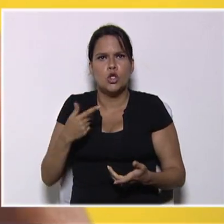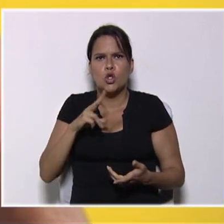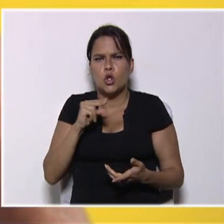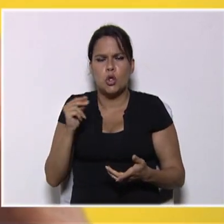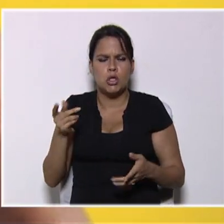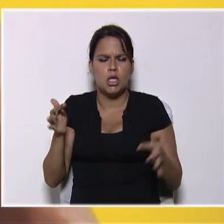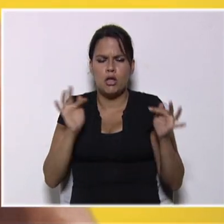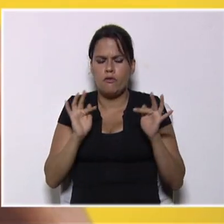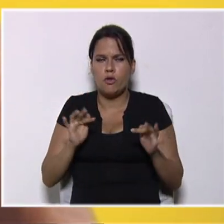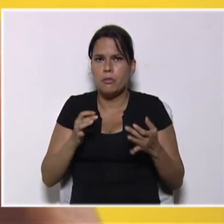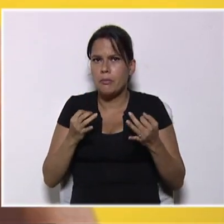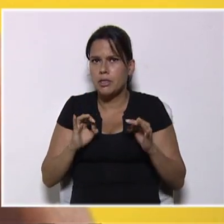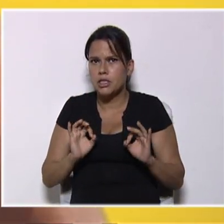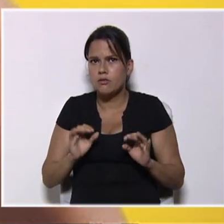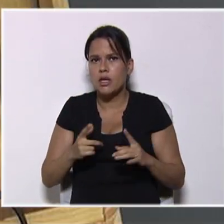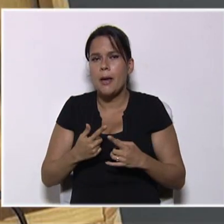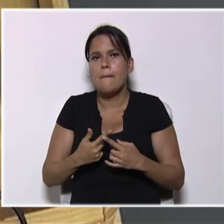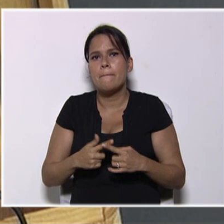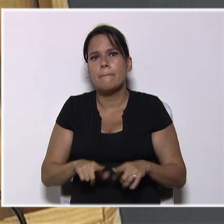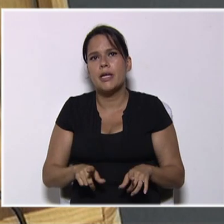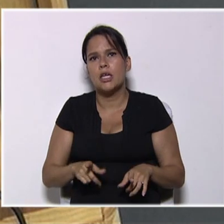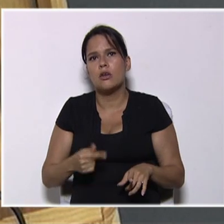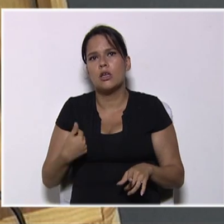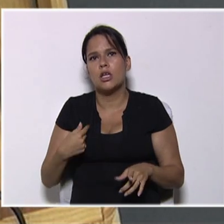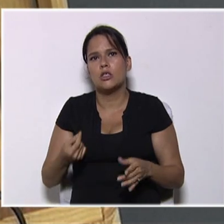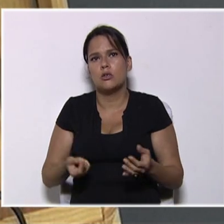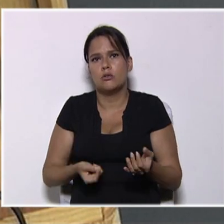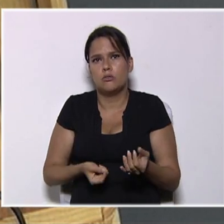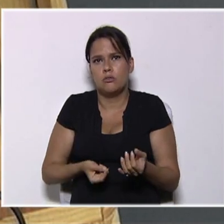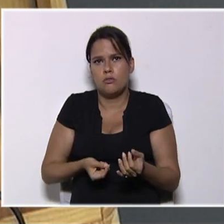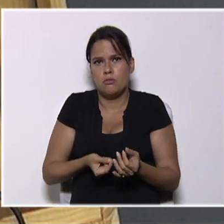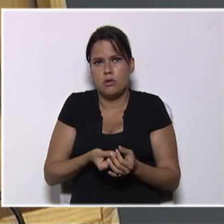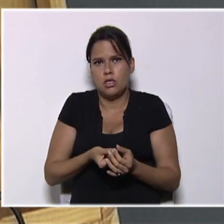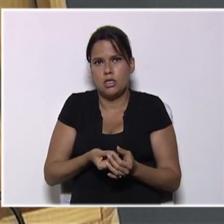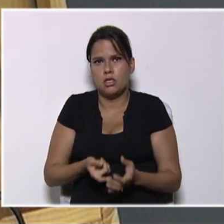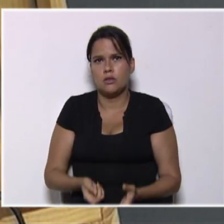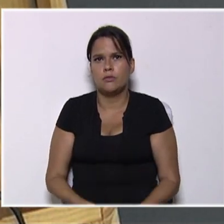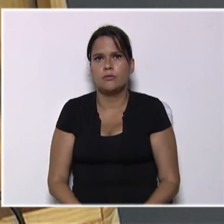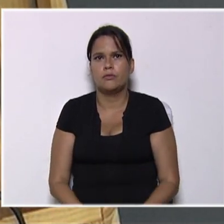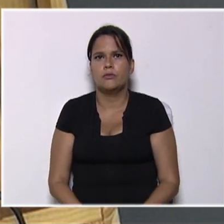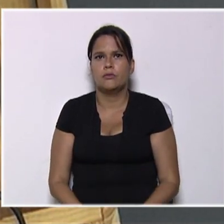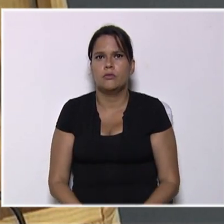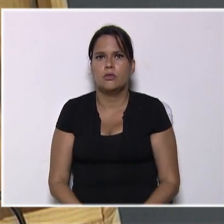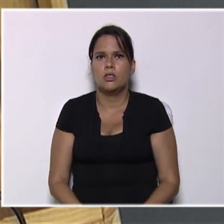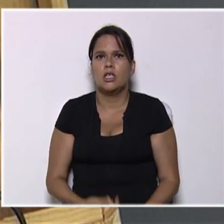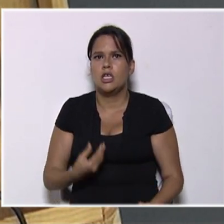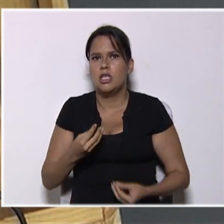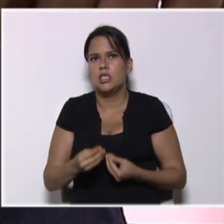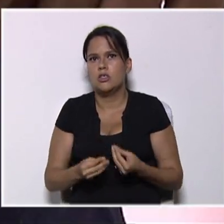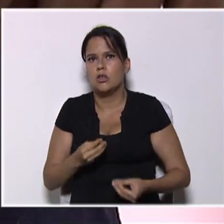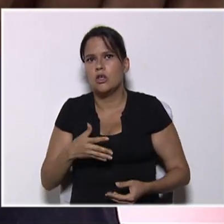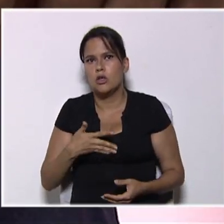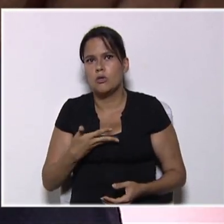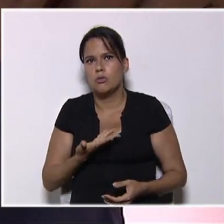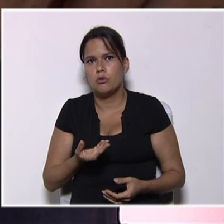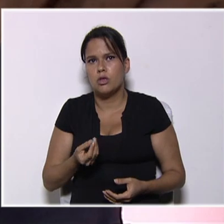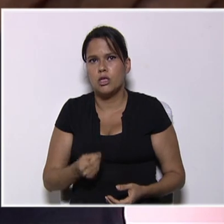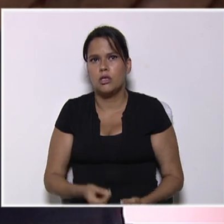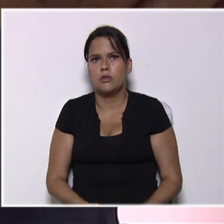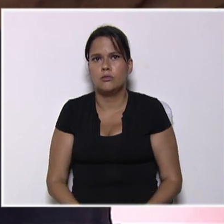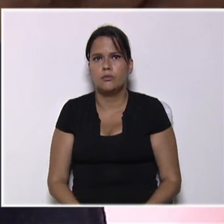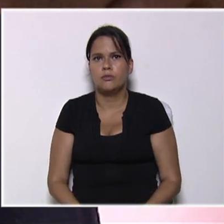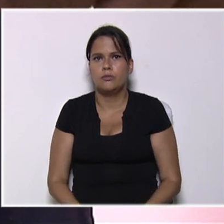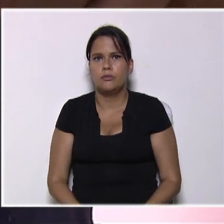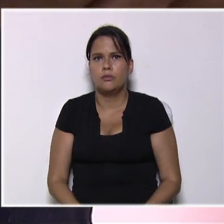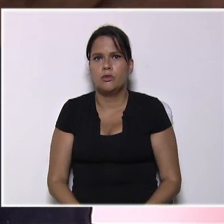forma específica, pero que al yo adaptarle la entrada al esmeril, entonces me permitió a mí introducirlo, ¿verdad?,